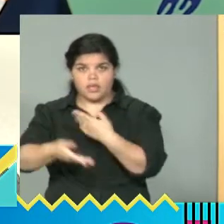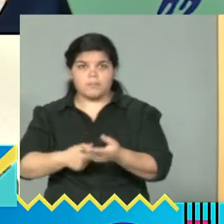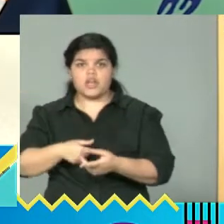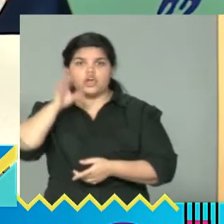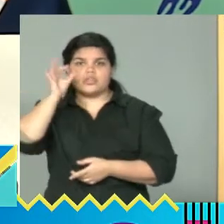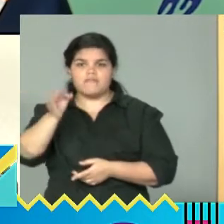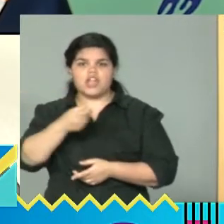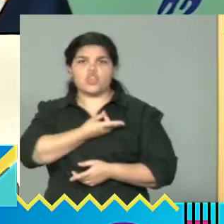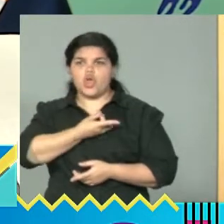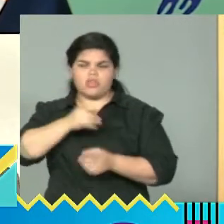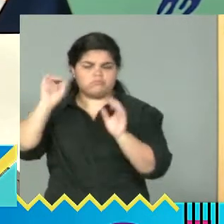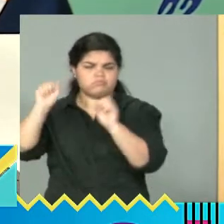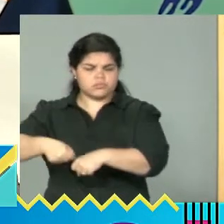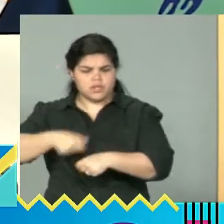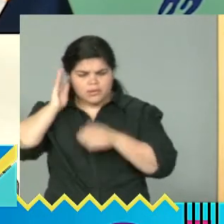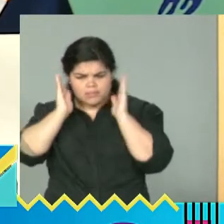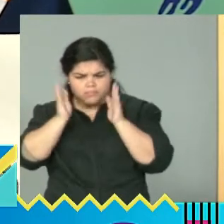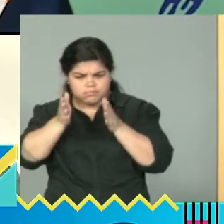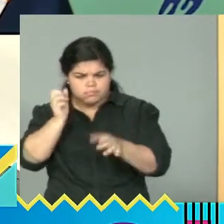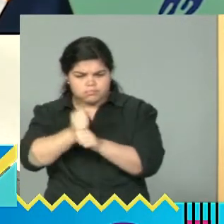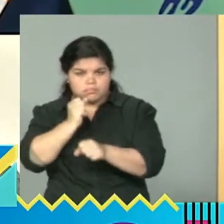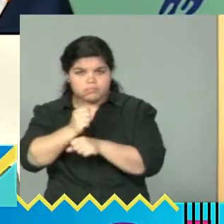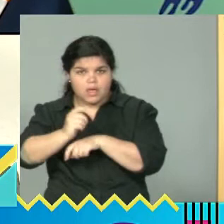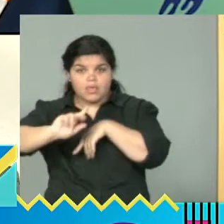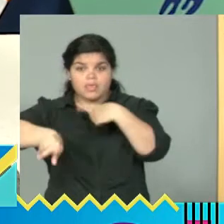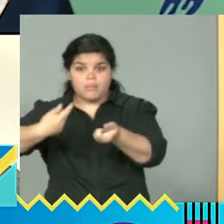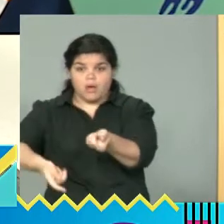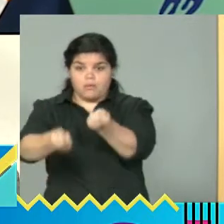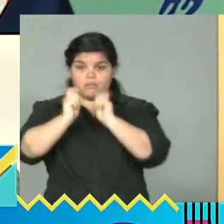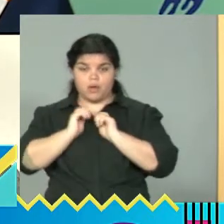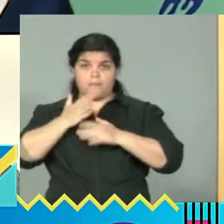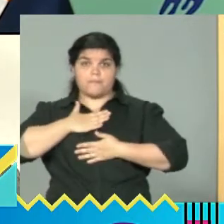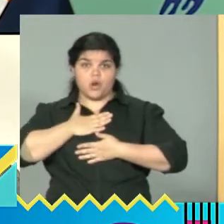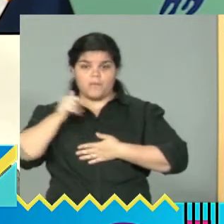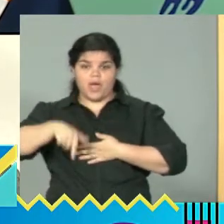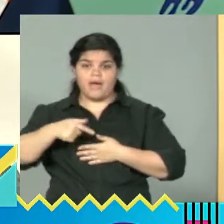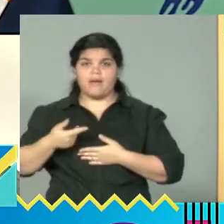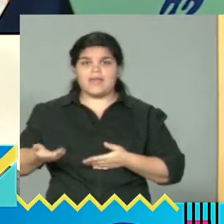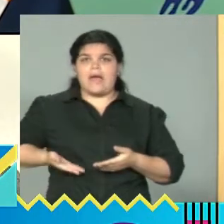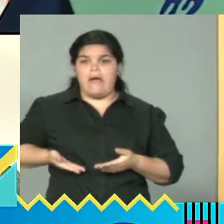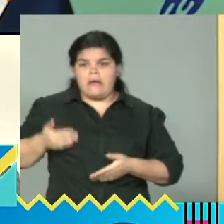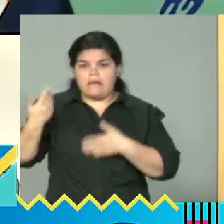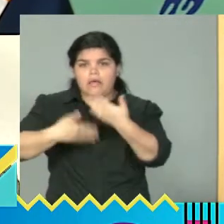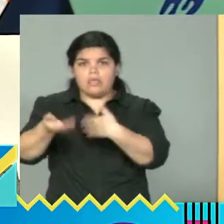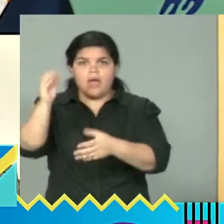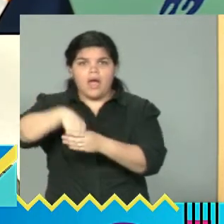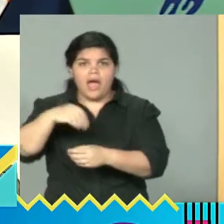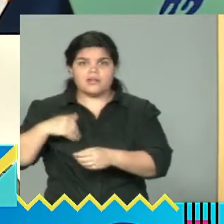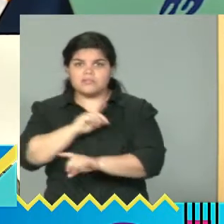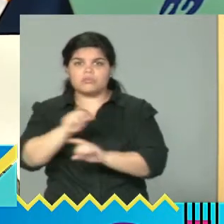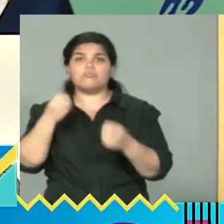va, y después de ahí en adelante trabajás para vos, no hay incentivos para que produzcas en Argentina, porque la mayor parte se la está llevando el